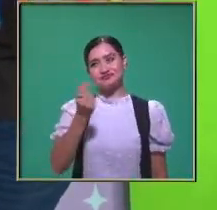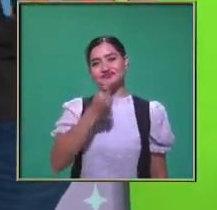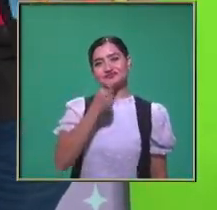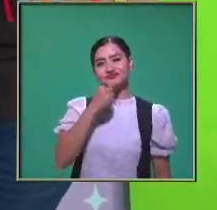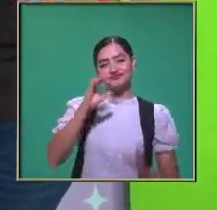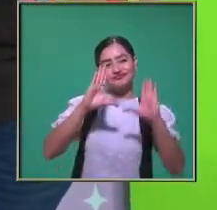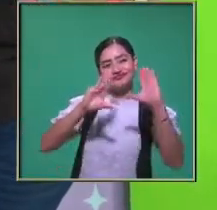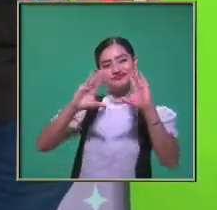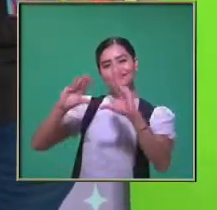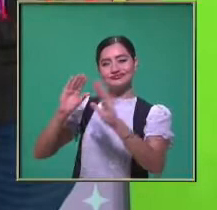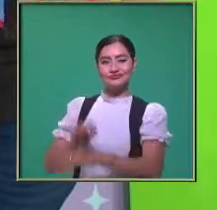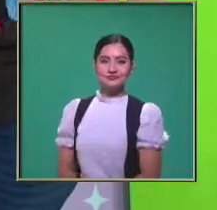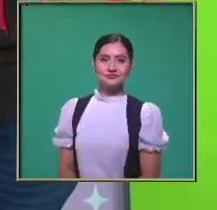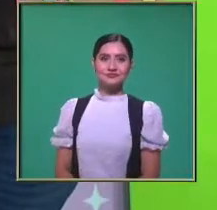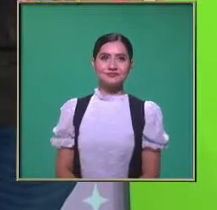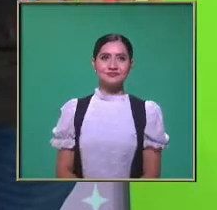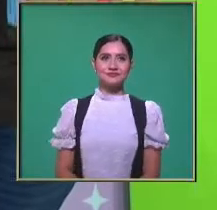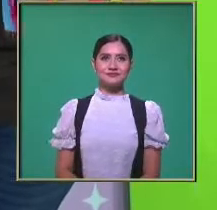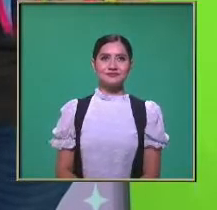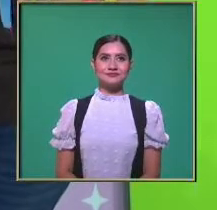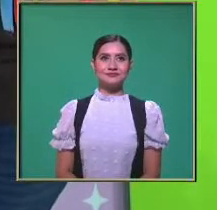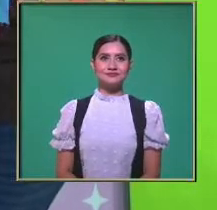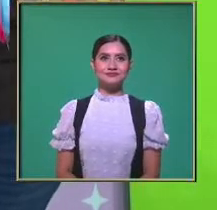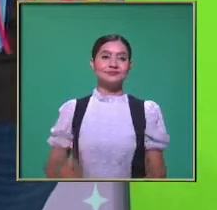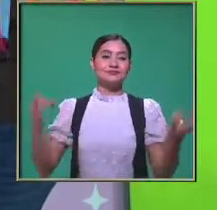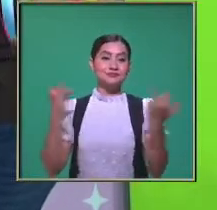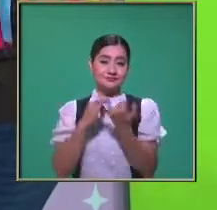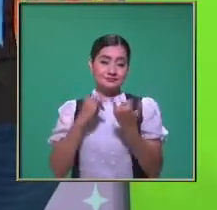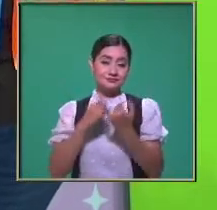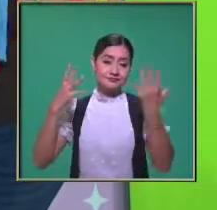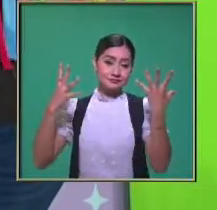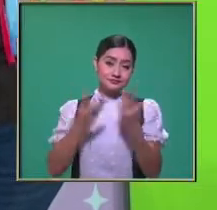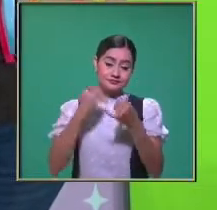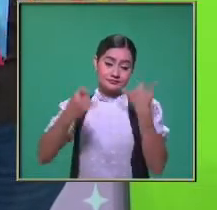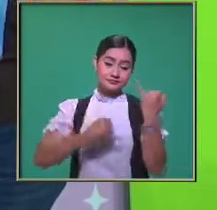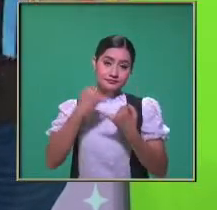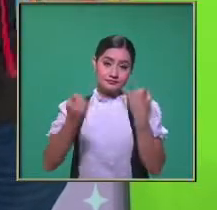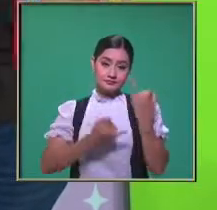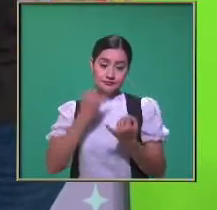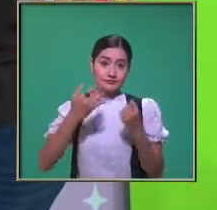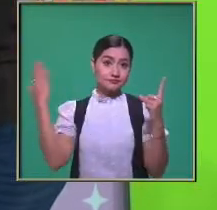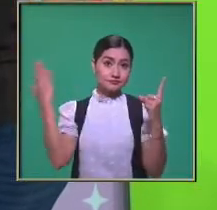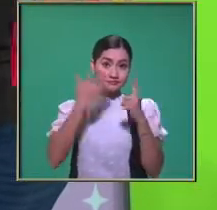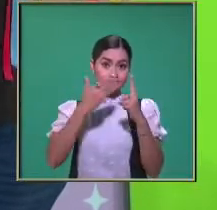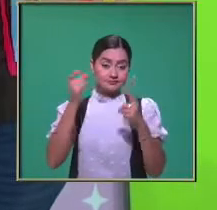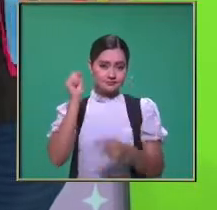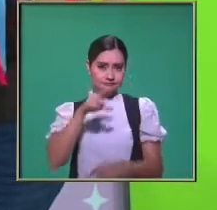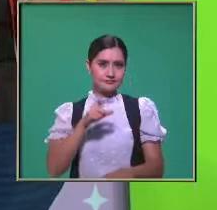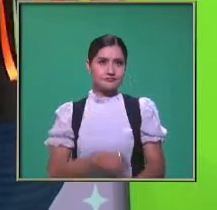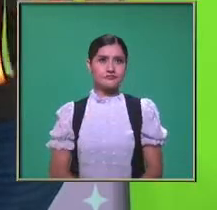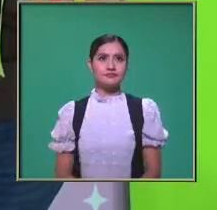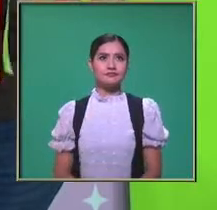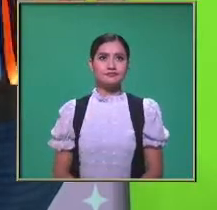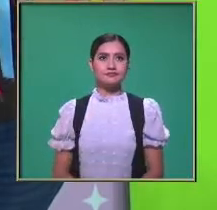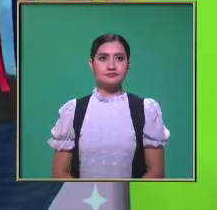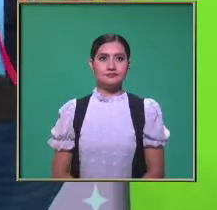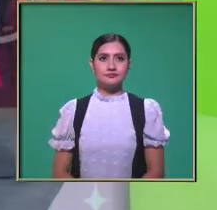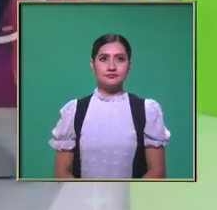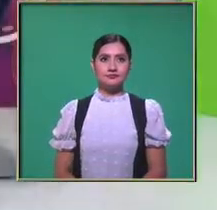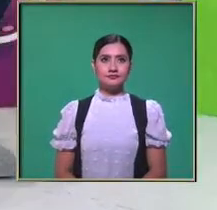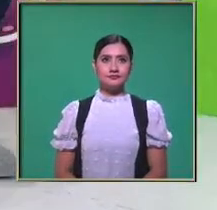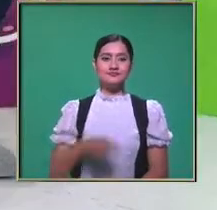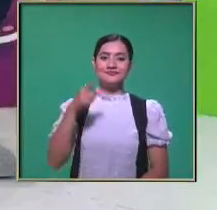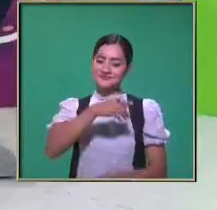¿verdad? Sí, también podemos nosotros ir jugando. Y precisamente también esa también tiene que ver